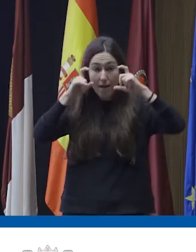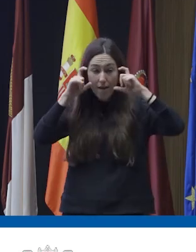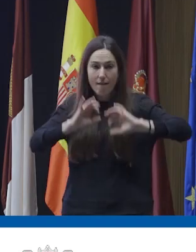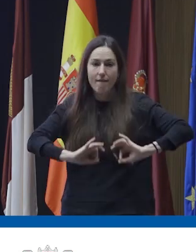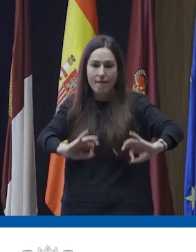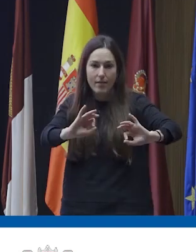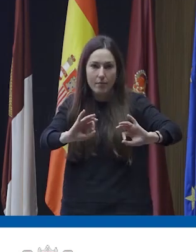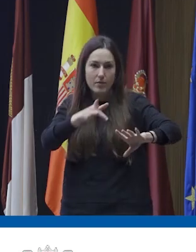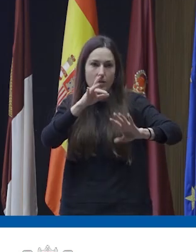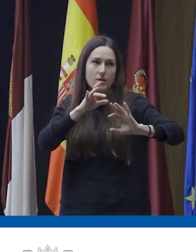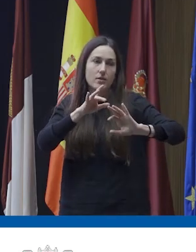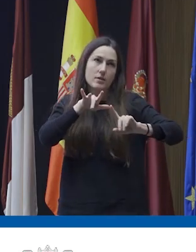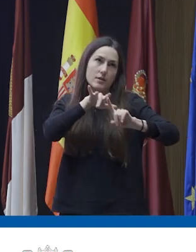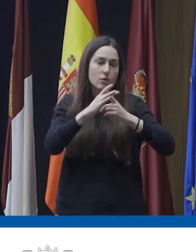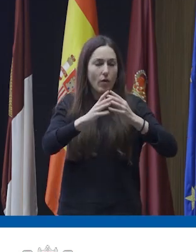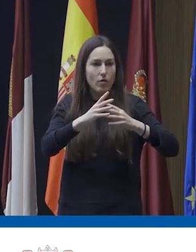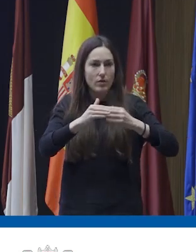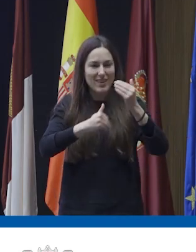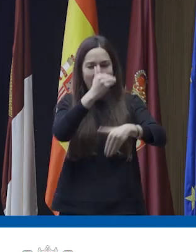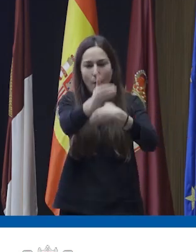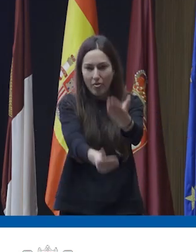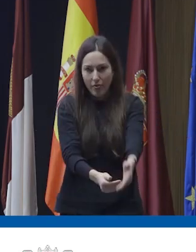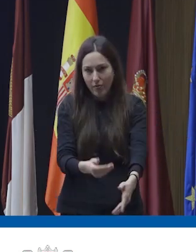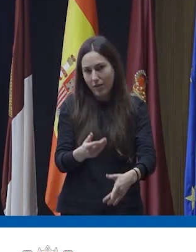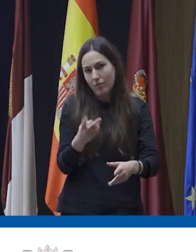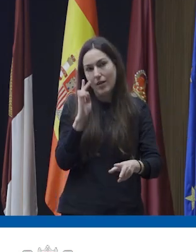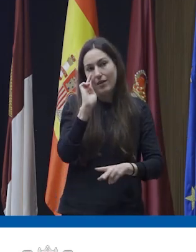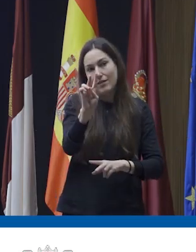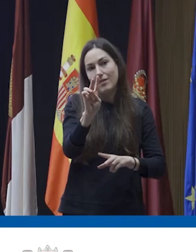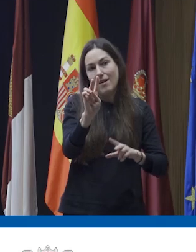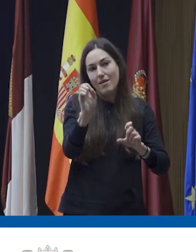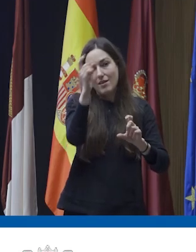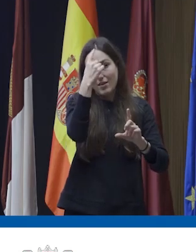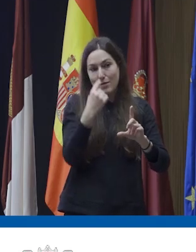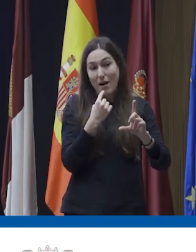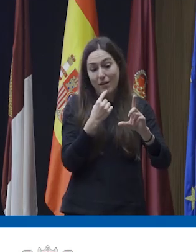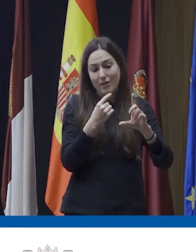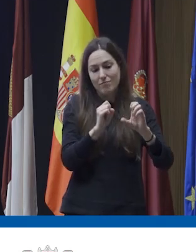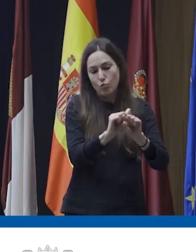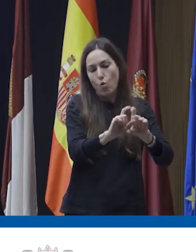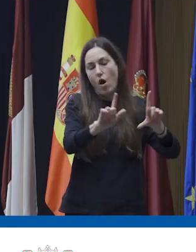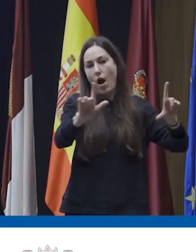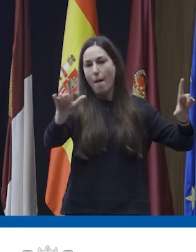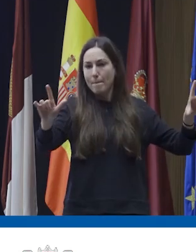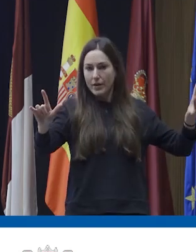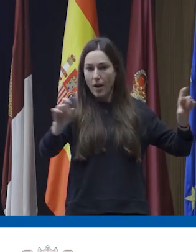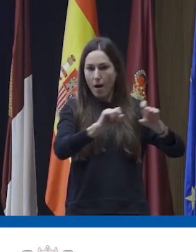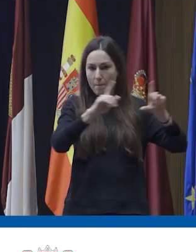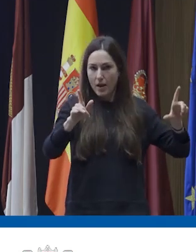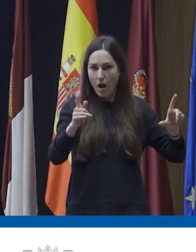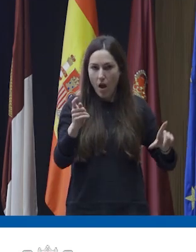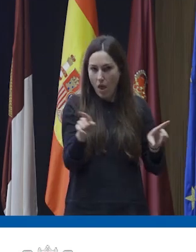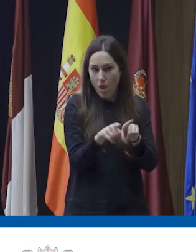es, entre comillas, la imagen que va, por así decirlo, a la mácula, la amplía, la magnifica, hace como un efecto